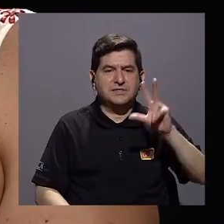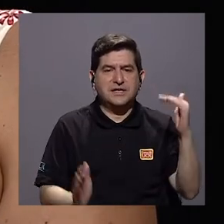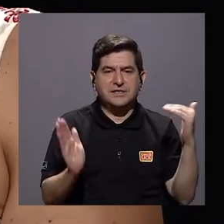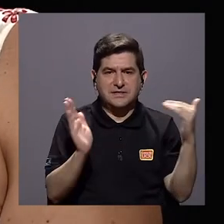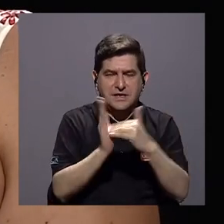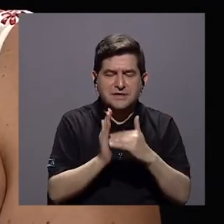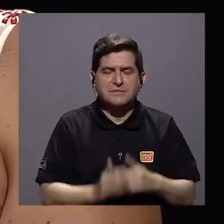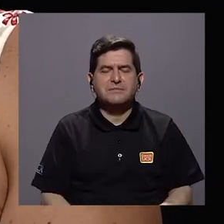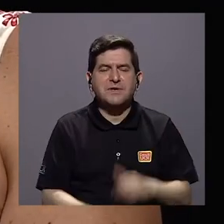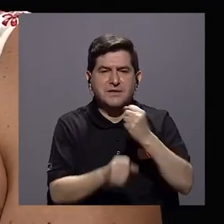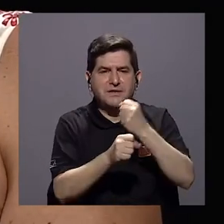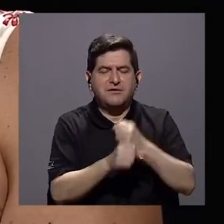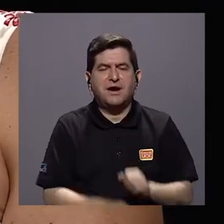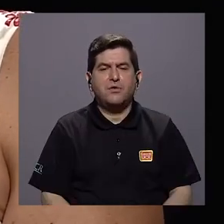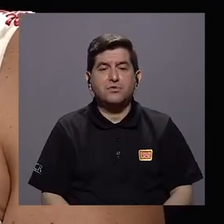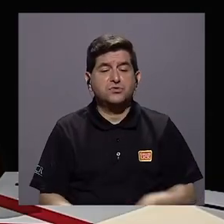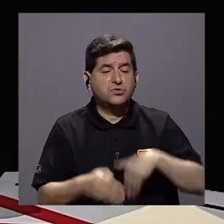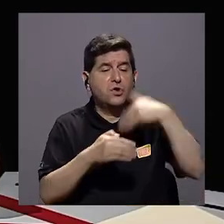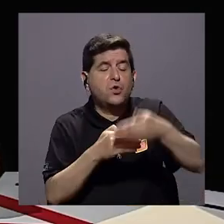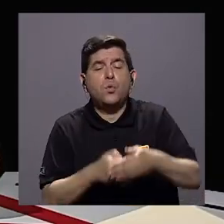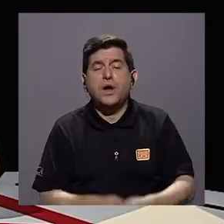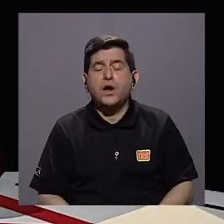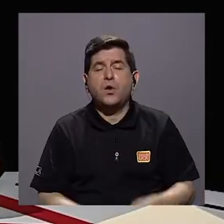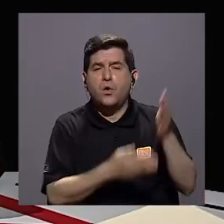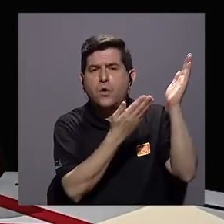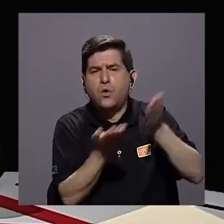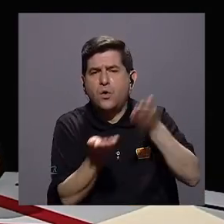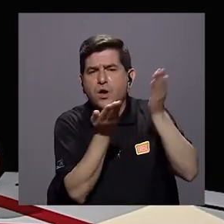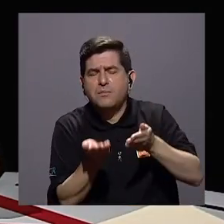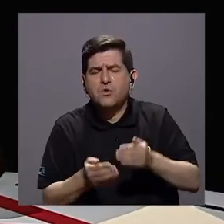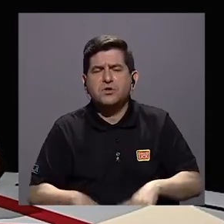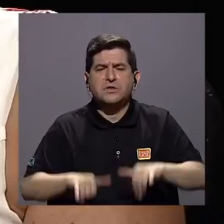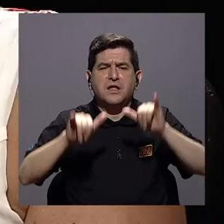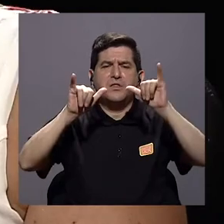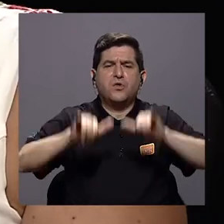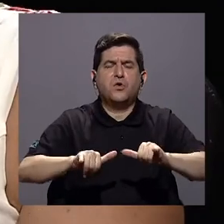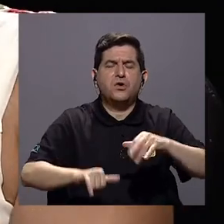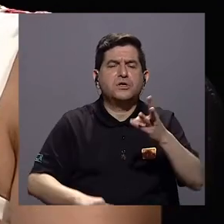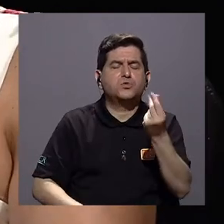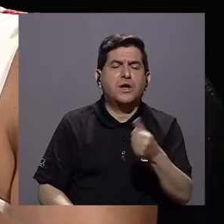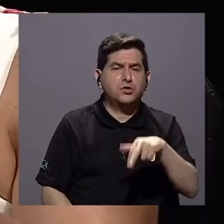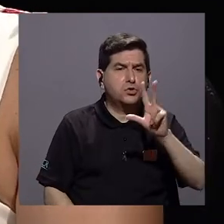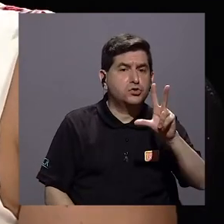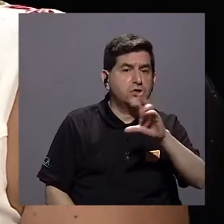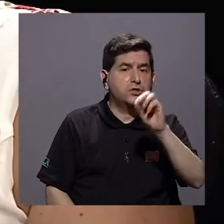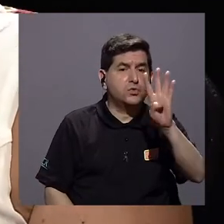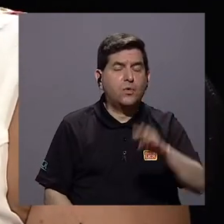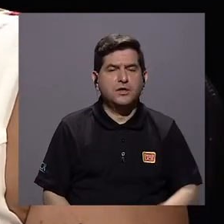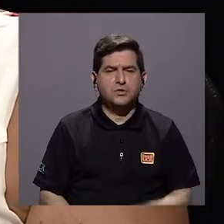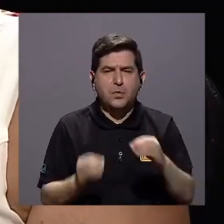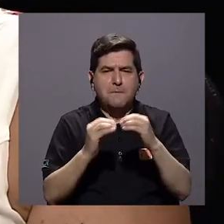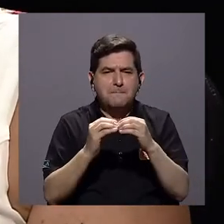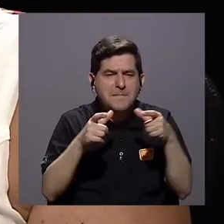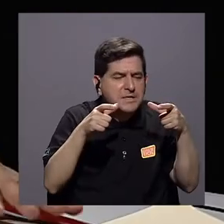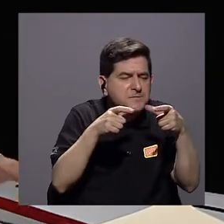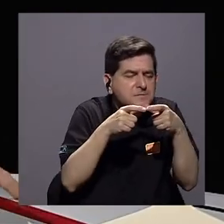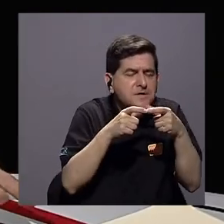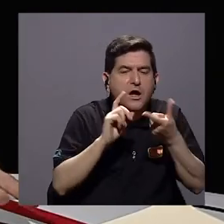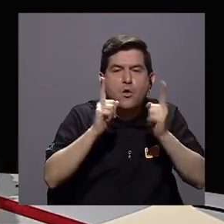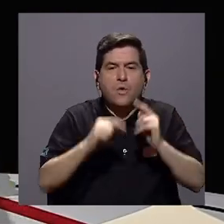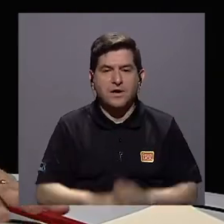de cuántos importadores vamos a quedar? ¿Tres, cuatro? ¿Cuál es mayor concentración? Al